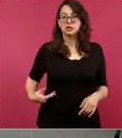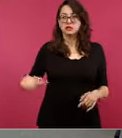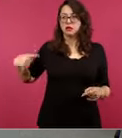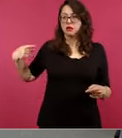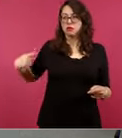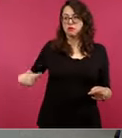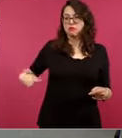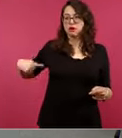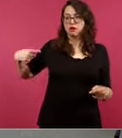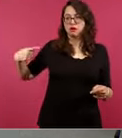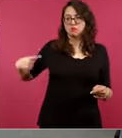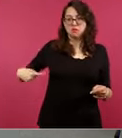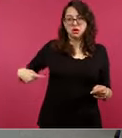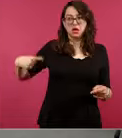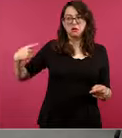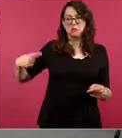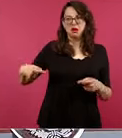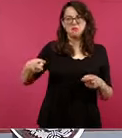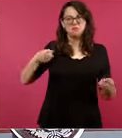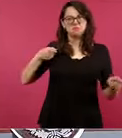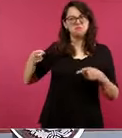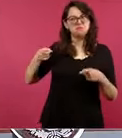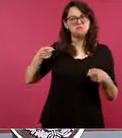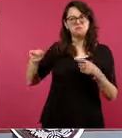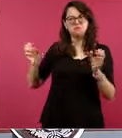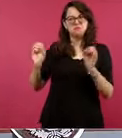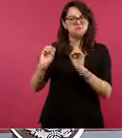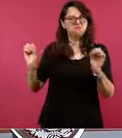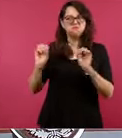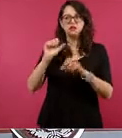el tiempo del presidente Madero.